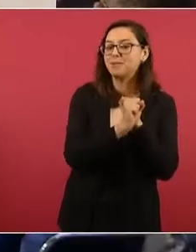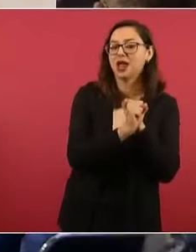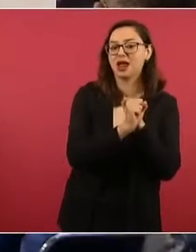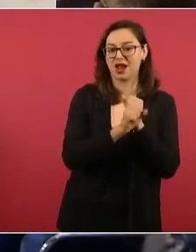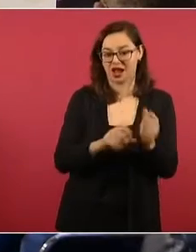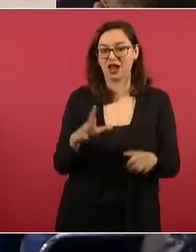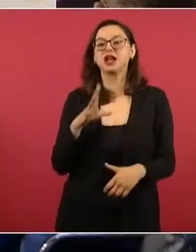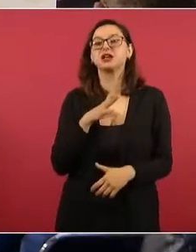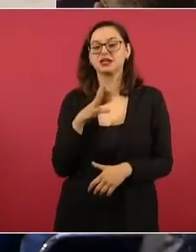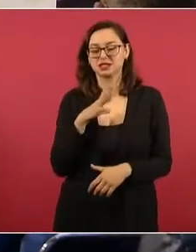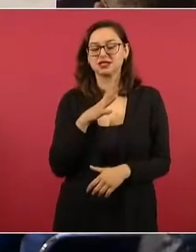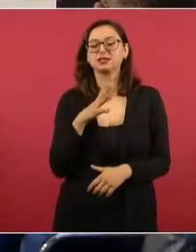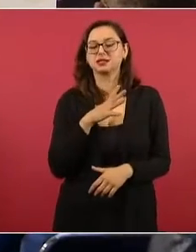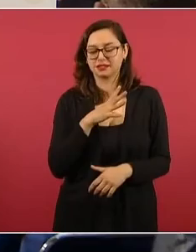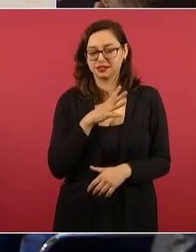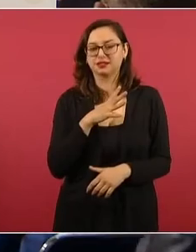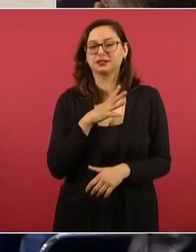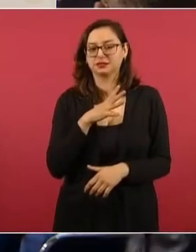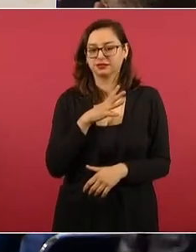y hay